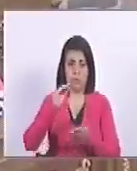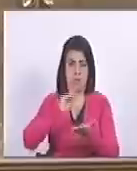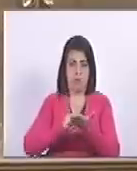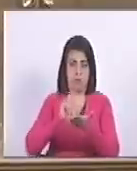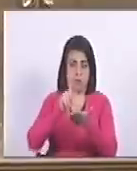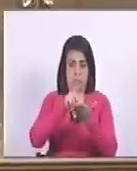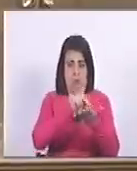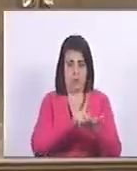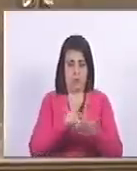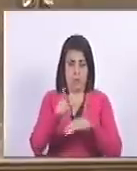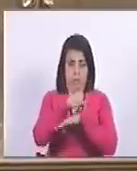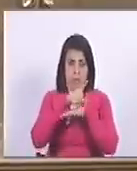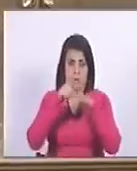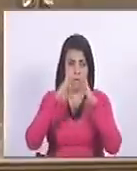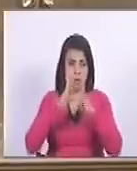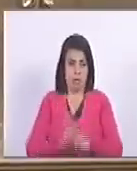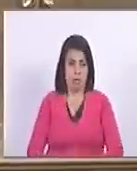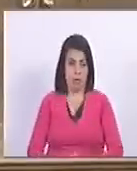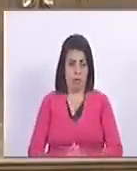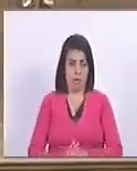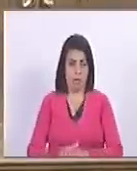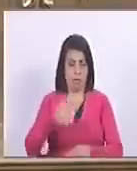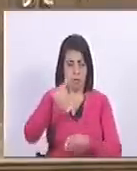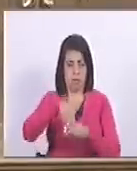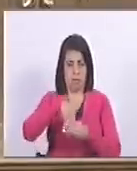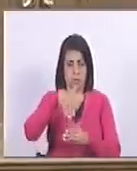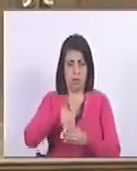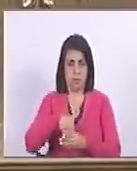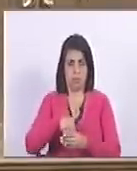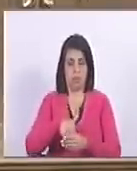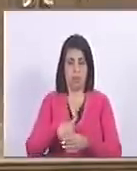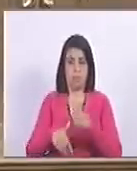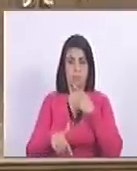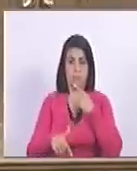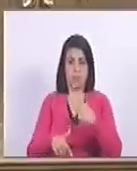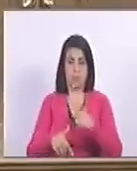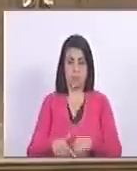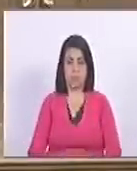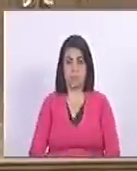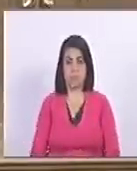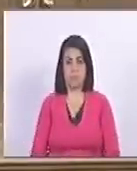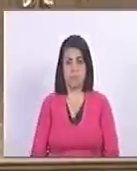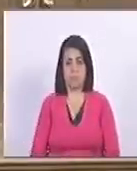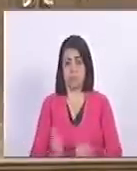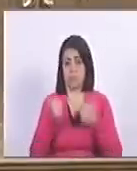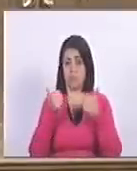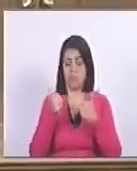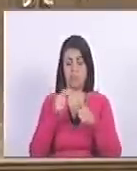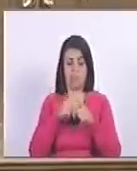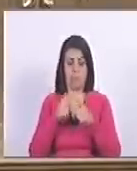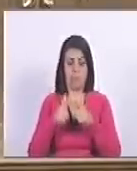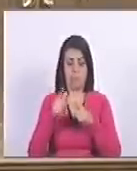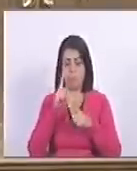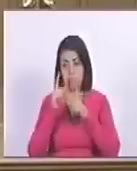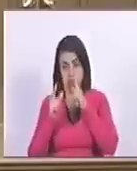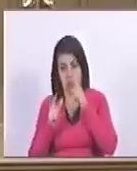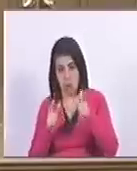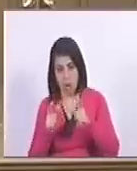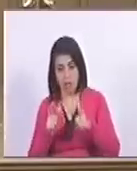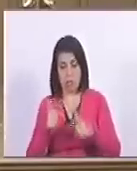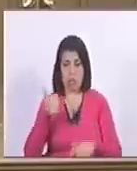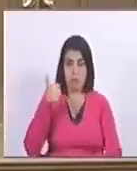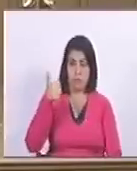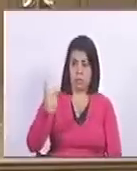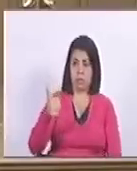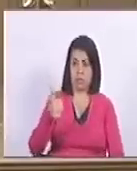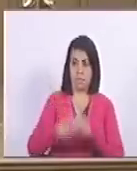llegar al gobierno por la vía electoral, vale decir, por las buenas. De manera que ni por las malas, ni